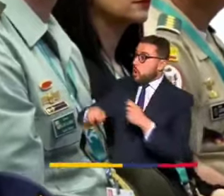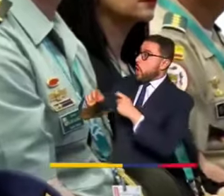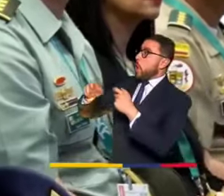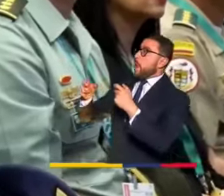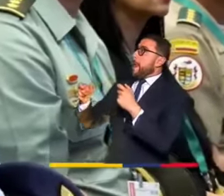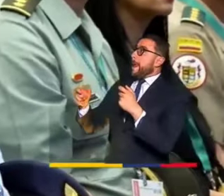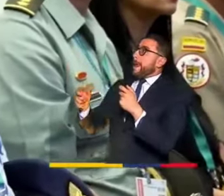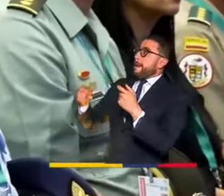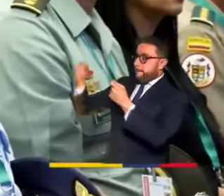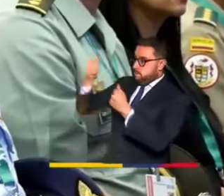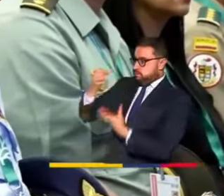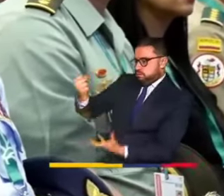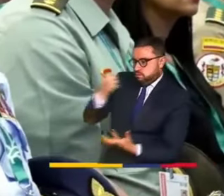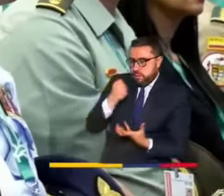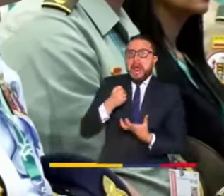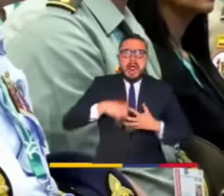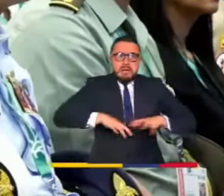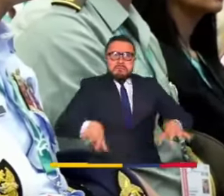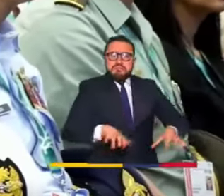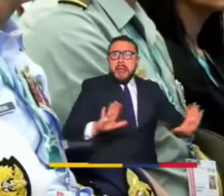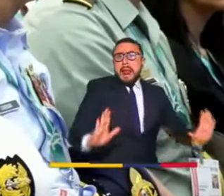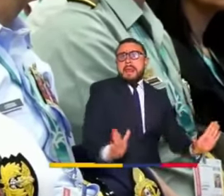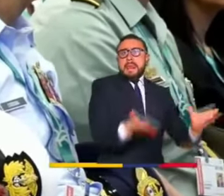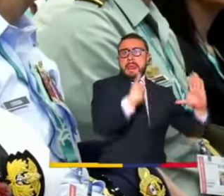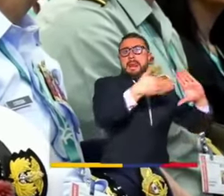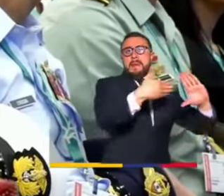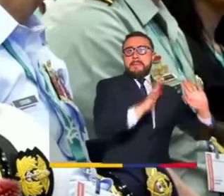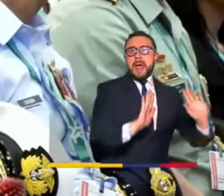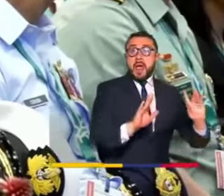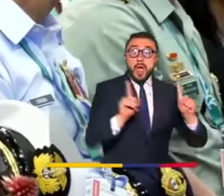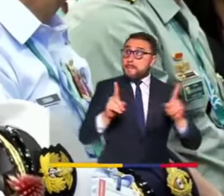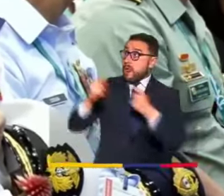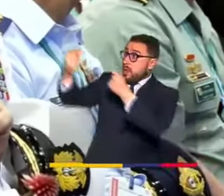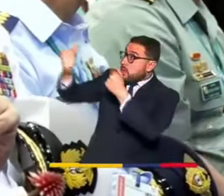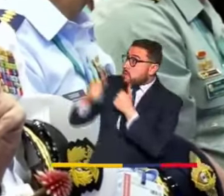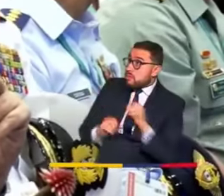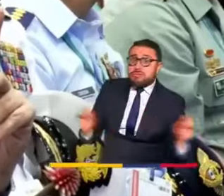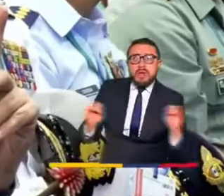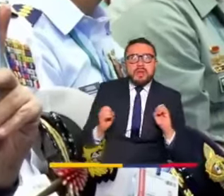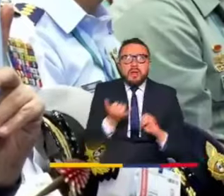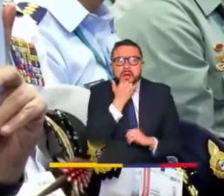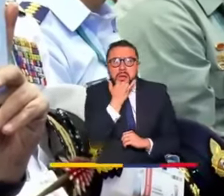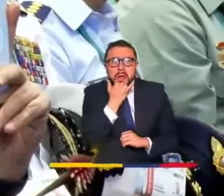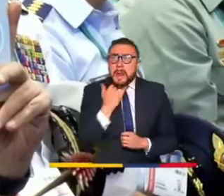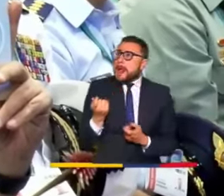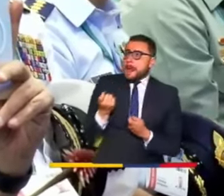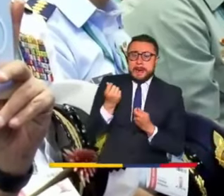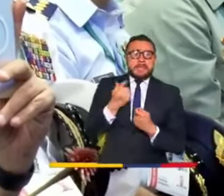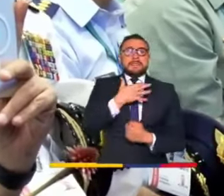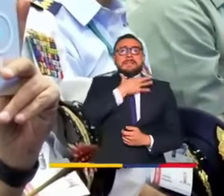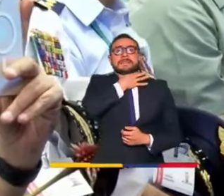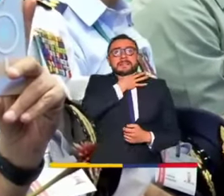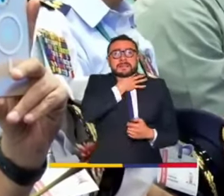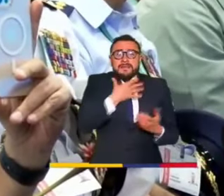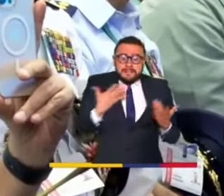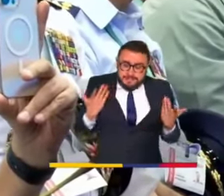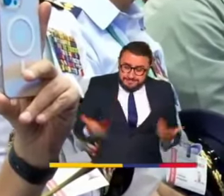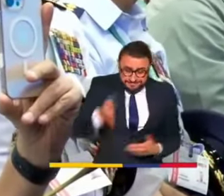climática. Las economías riesgosas son las que pueden exterminar la vida de